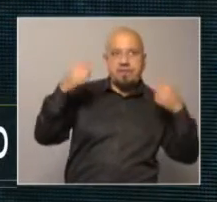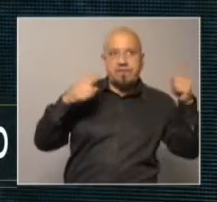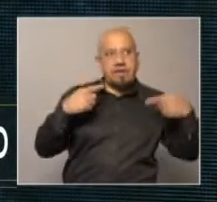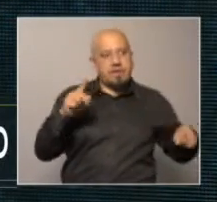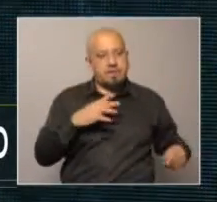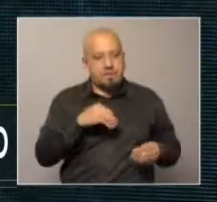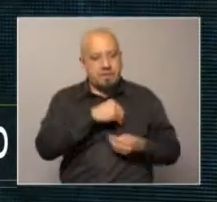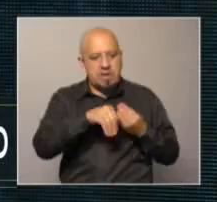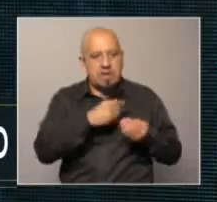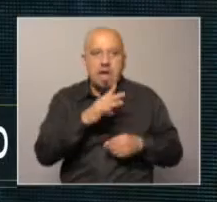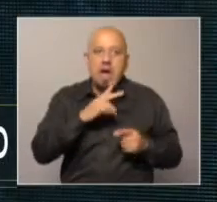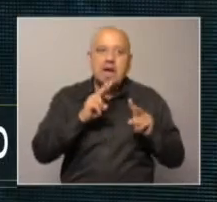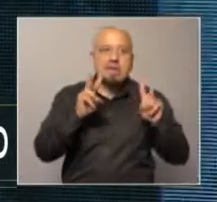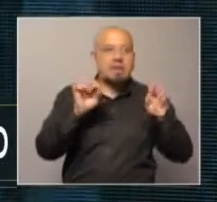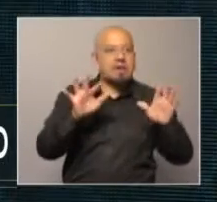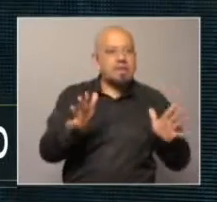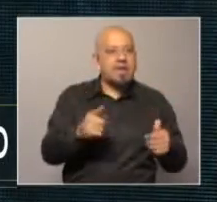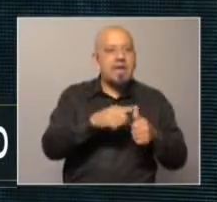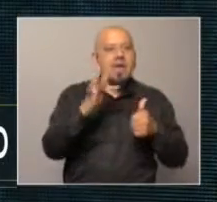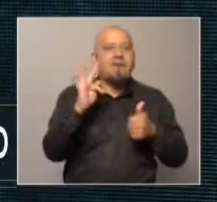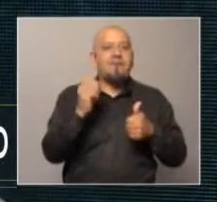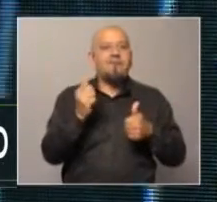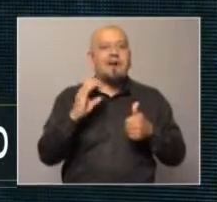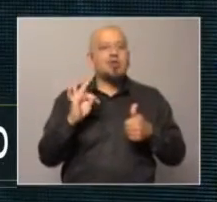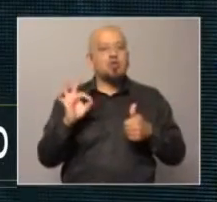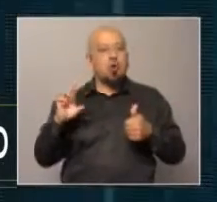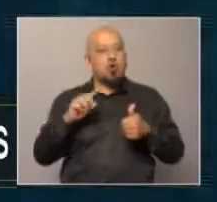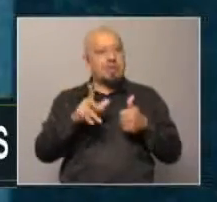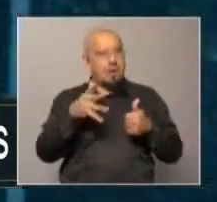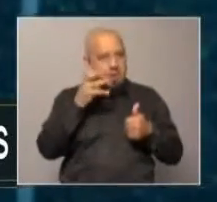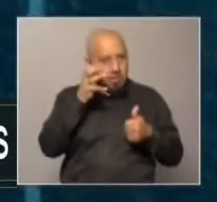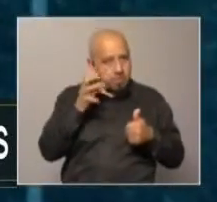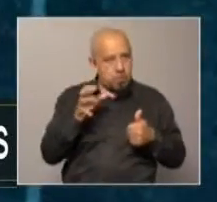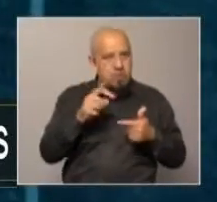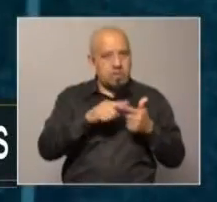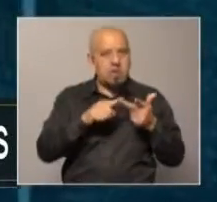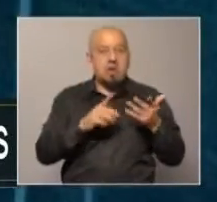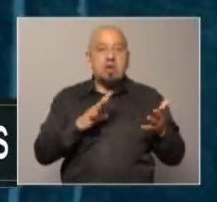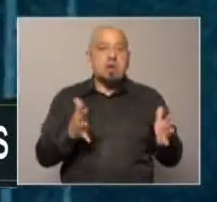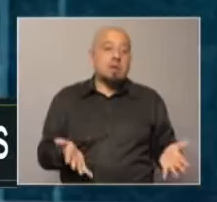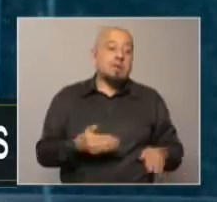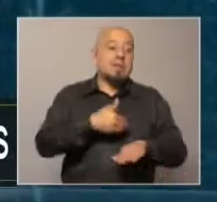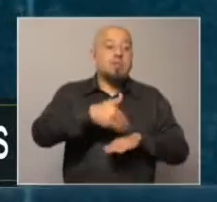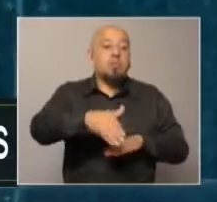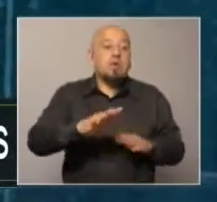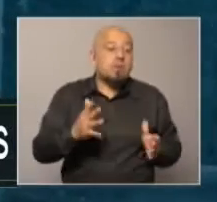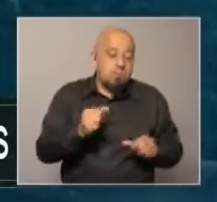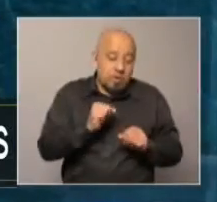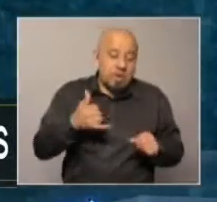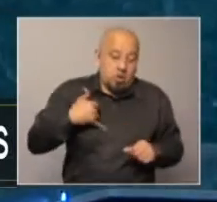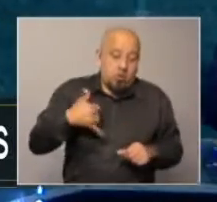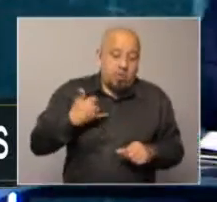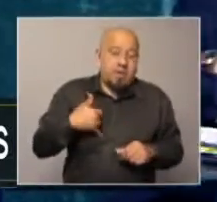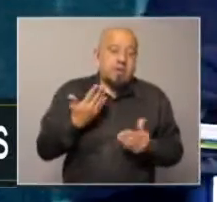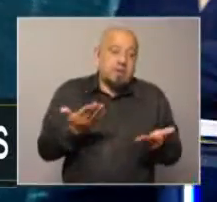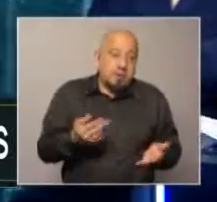factores de riesgo que pueden llevar o incrementar la exposición de los adolescentes hacia el campo del delito. No quiere decir que cometan infracciones